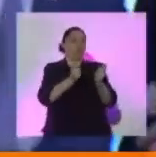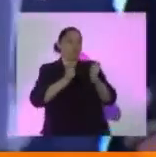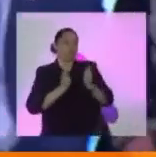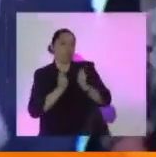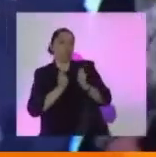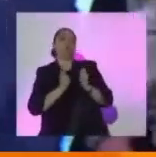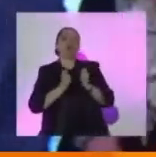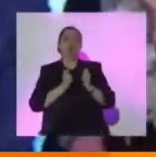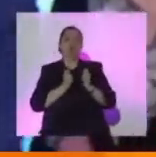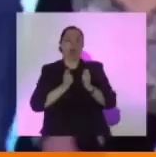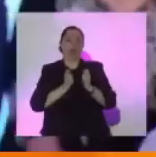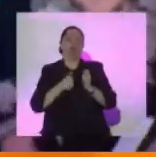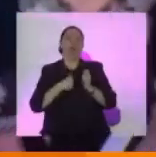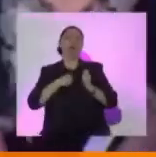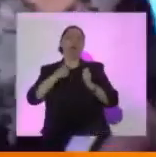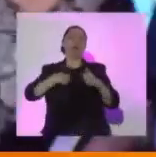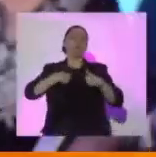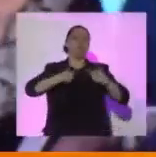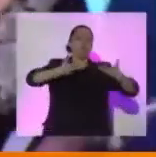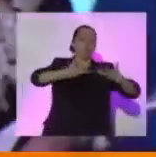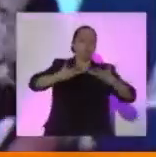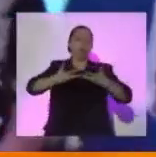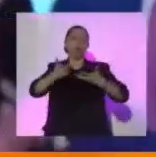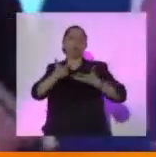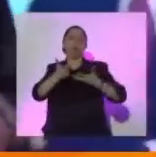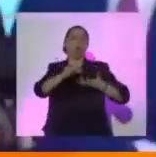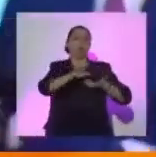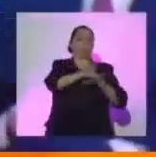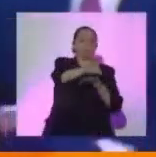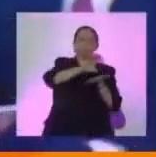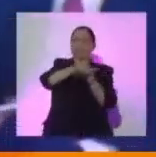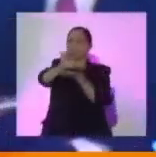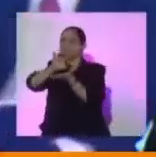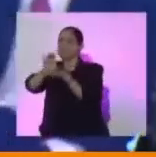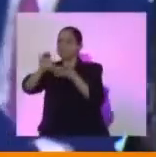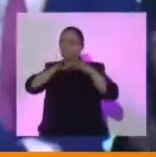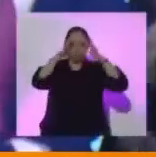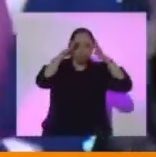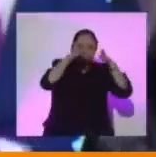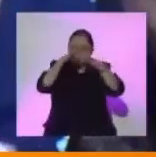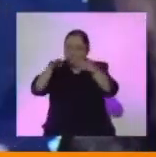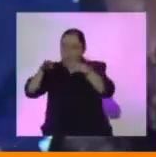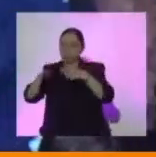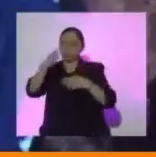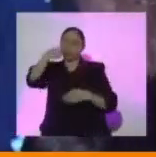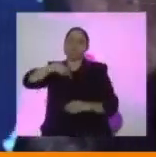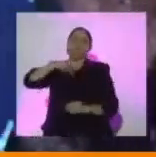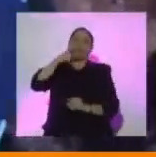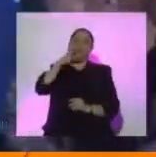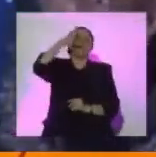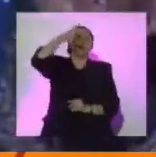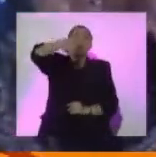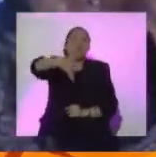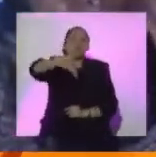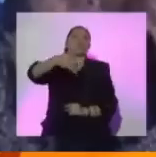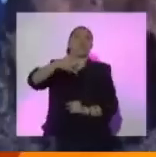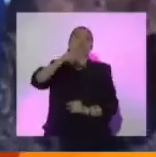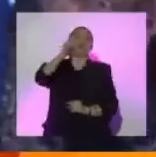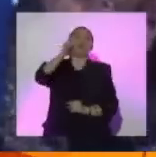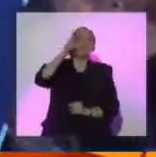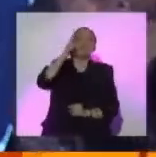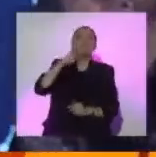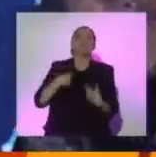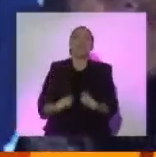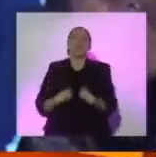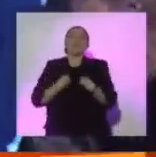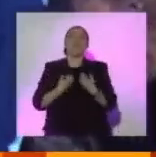Pemex acusado de la participación en el caso de Pemex Gate así como la de defensa del CNI canal 40 frente a la ocupación de